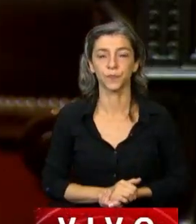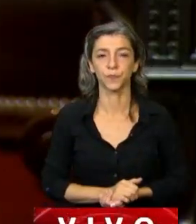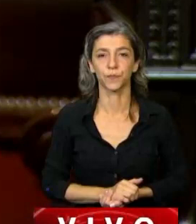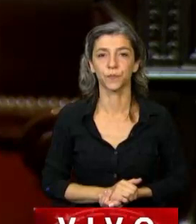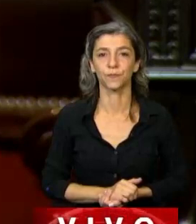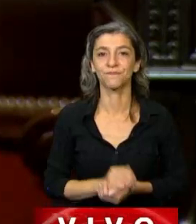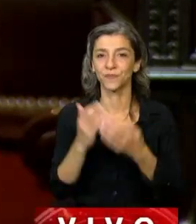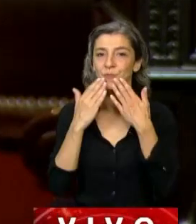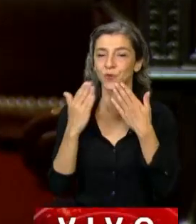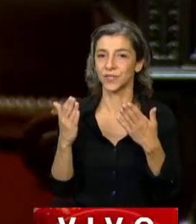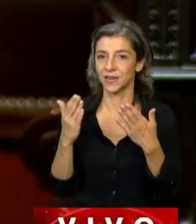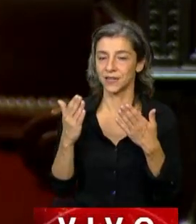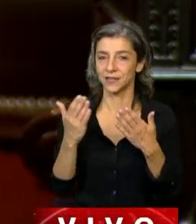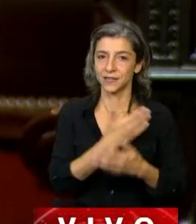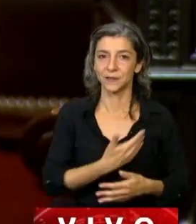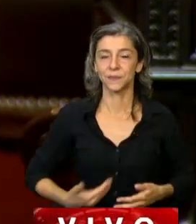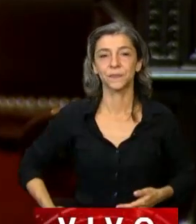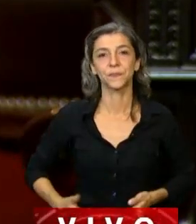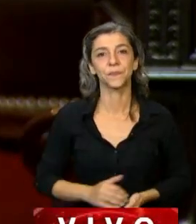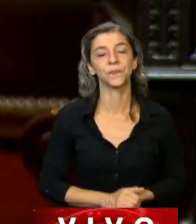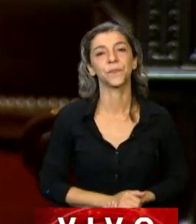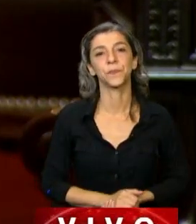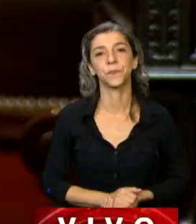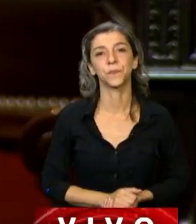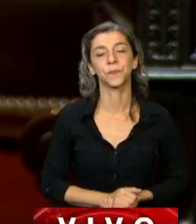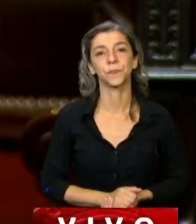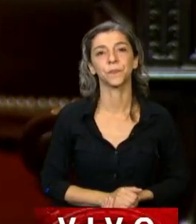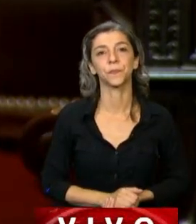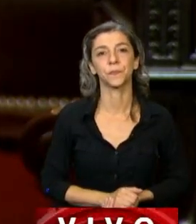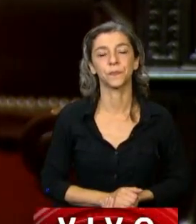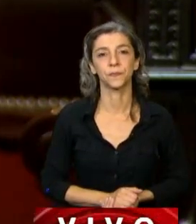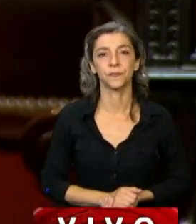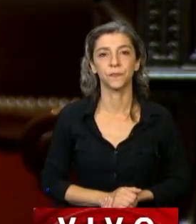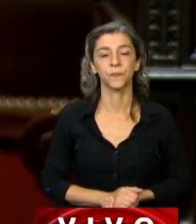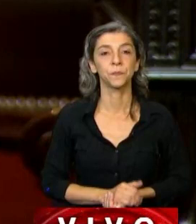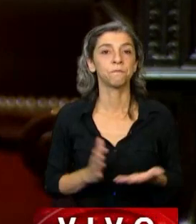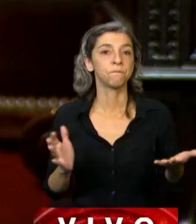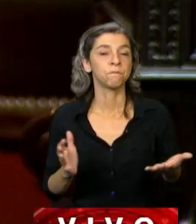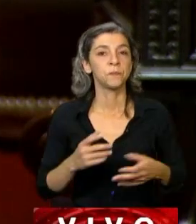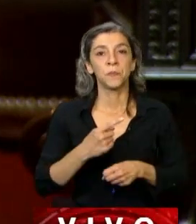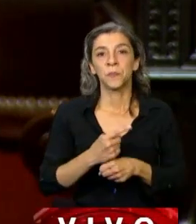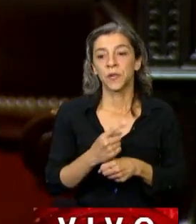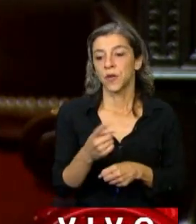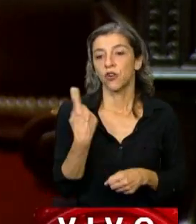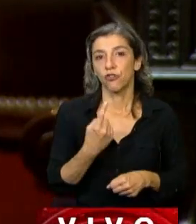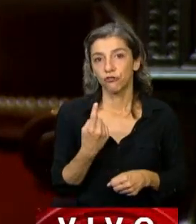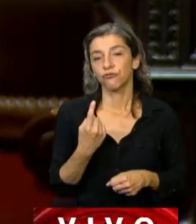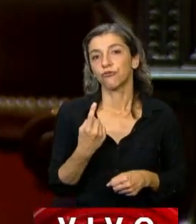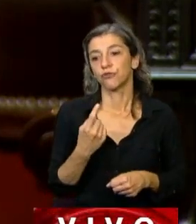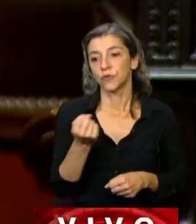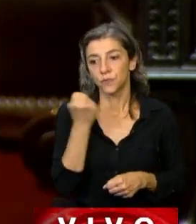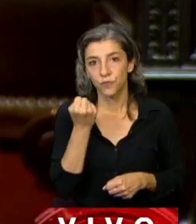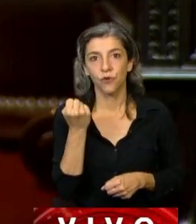Muchas gracias, señor presidente. Bueno, creo que ante todo hay que decir que en este debate la